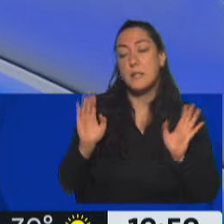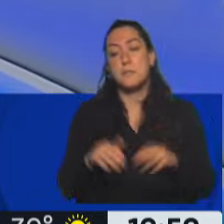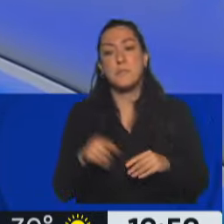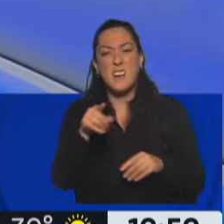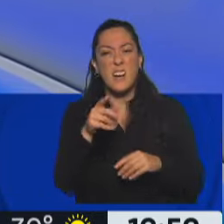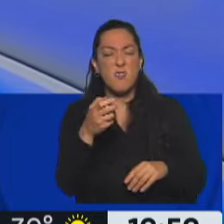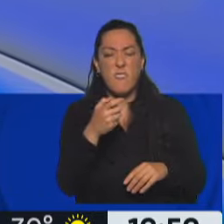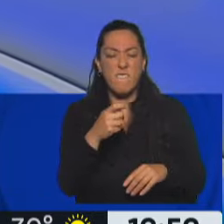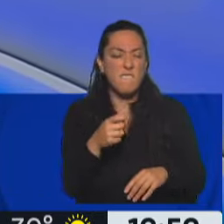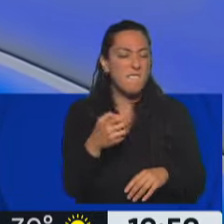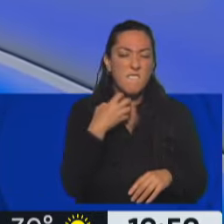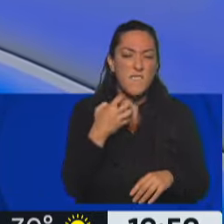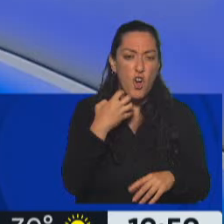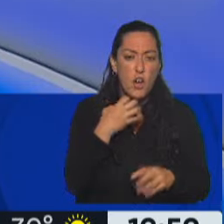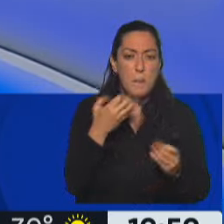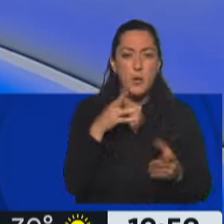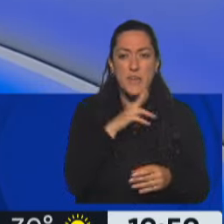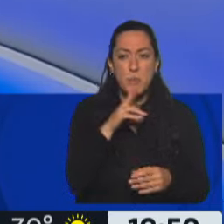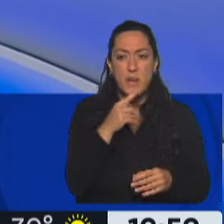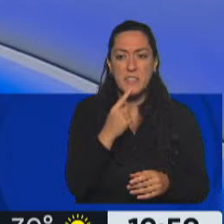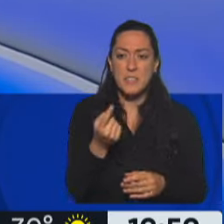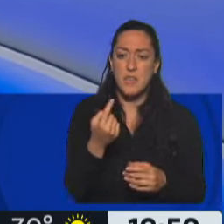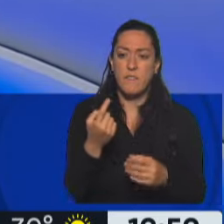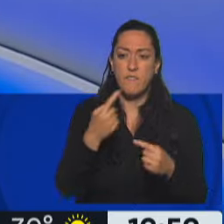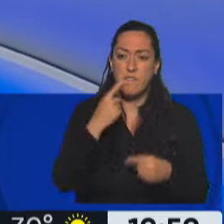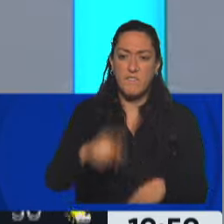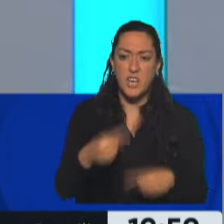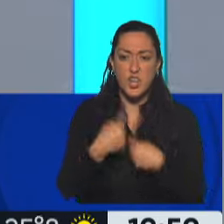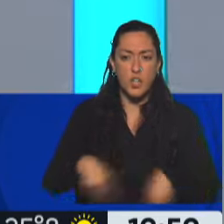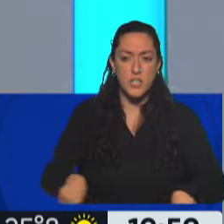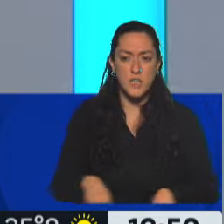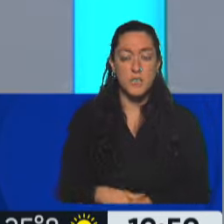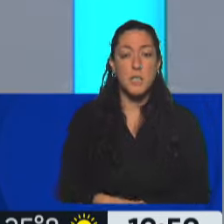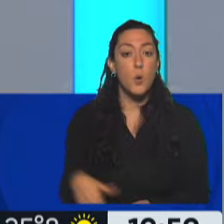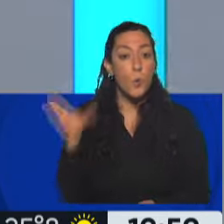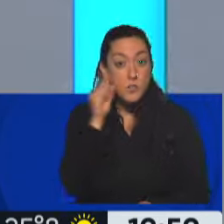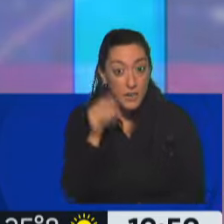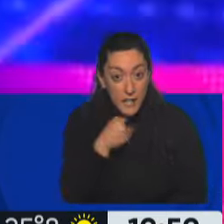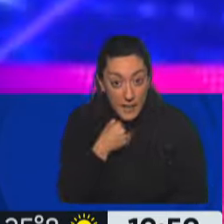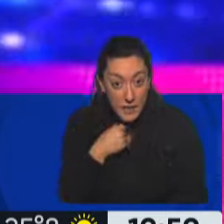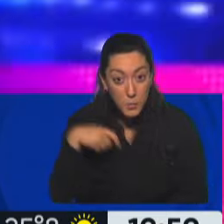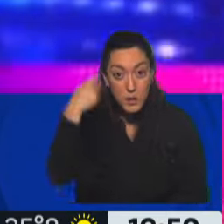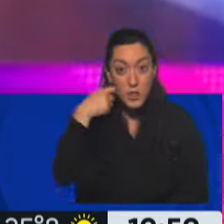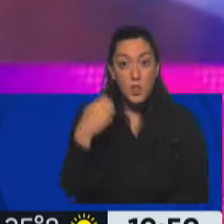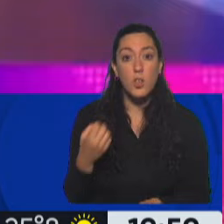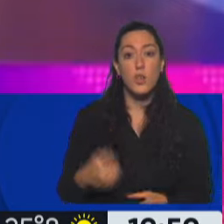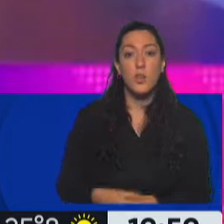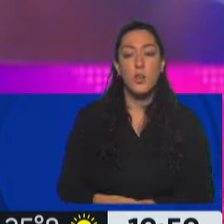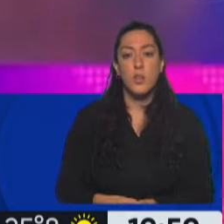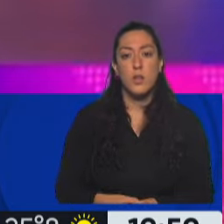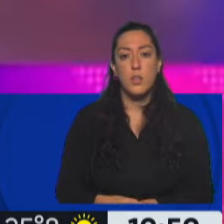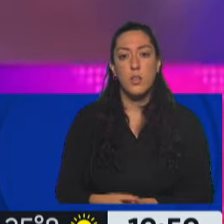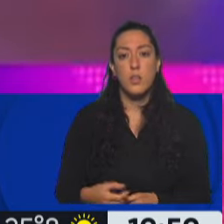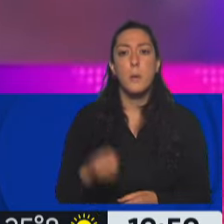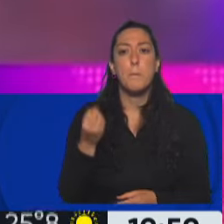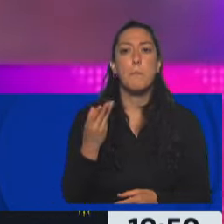rencor, porque ella dice que... Dijo cosas feas. Dijo cosas feas, pero ¿querés escuchar lo que dijo? Sí, a ver, tenemos el tape. Que del lado